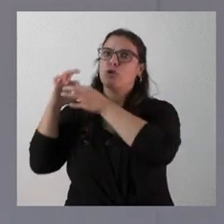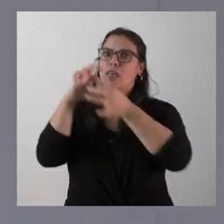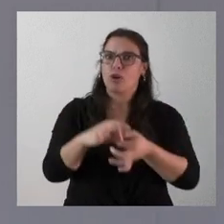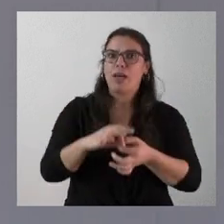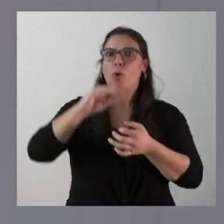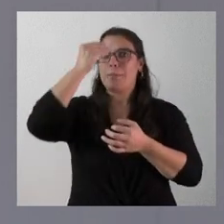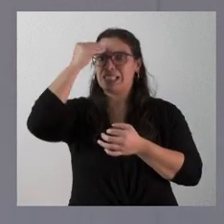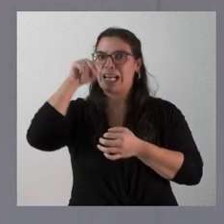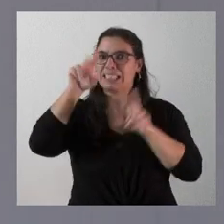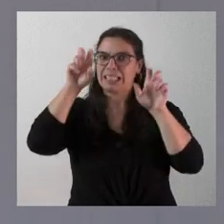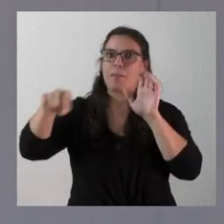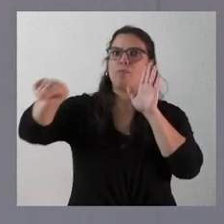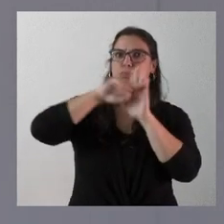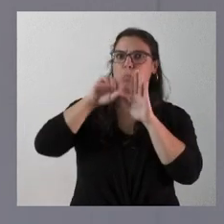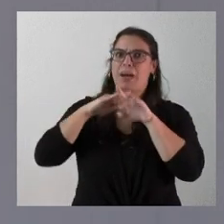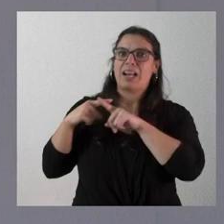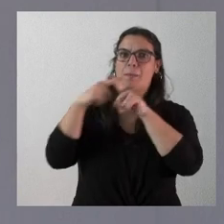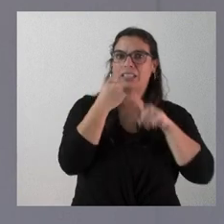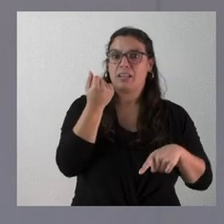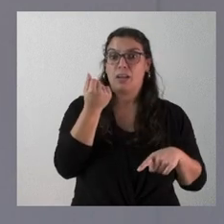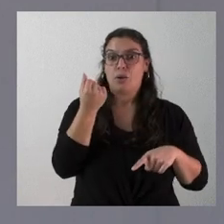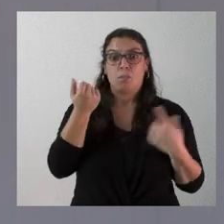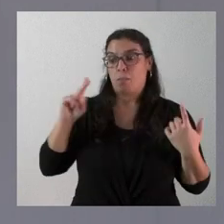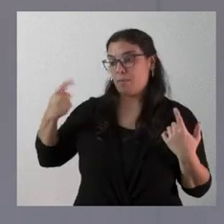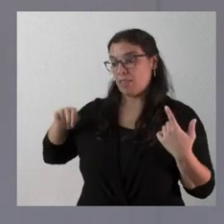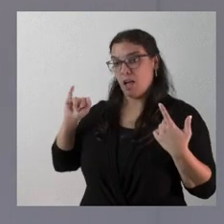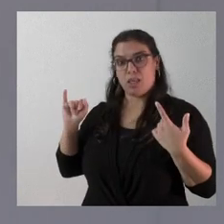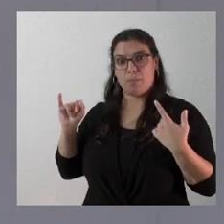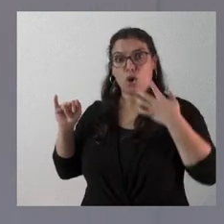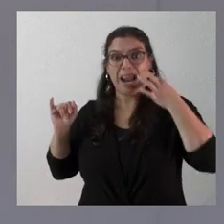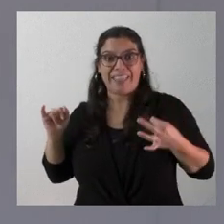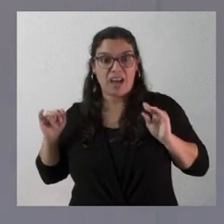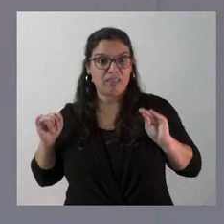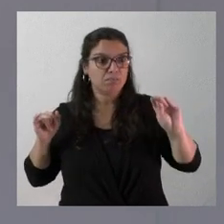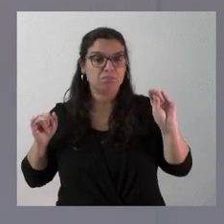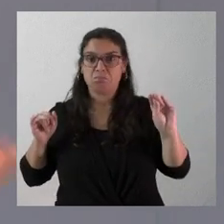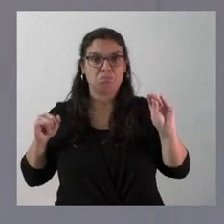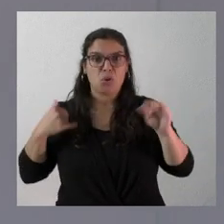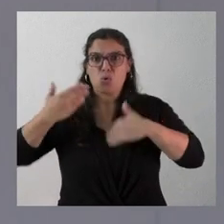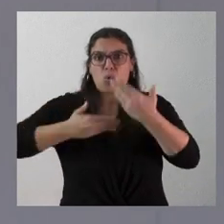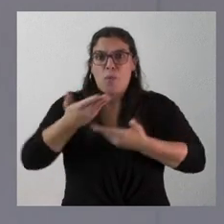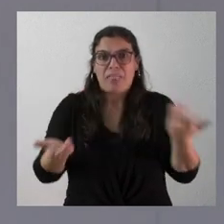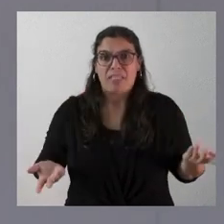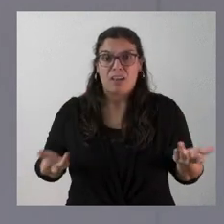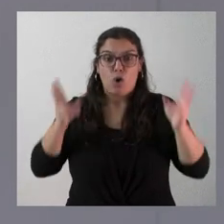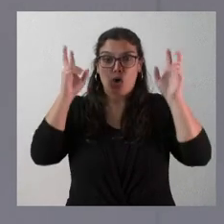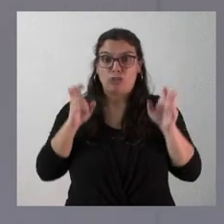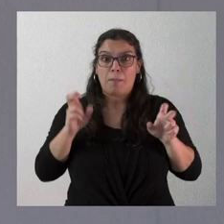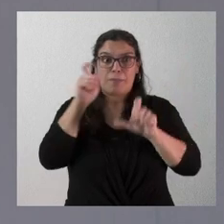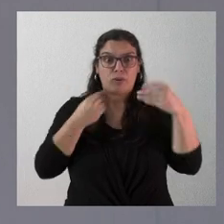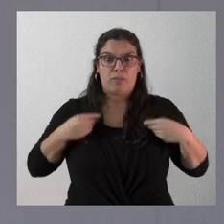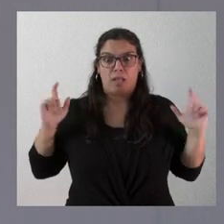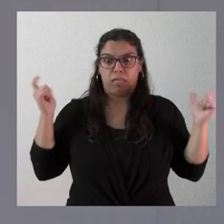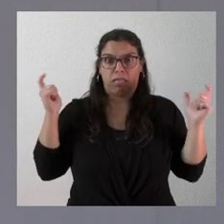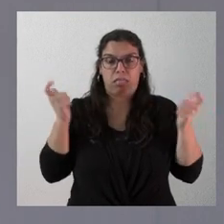Y esa vicepresidencia existe pero realmente la financiación autonómica no Está avanzando en relación con el reto demográfico De